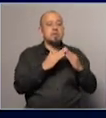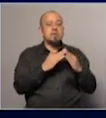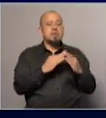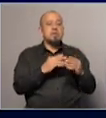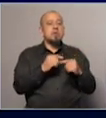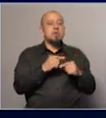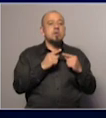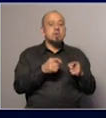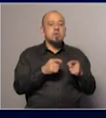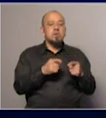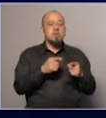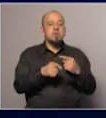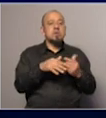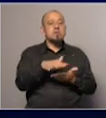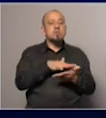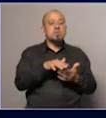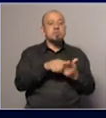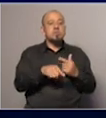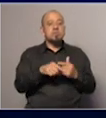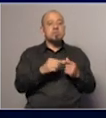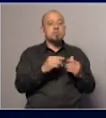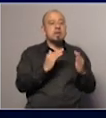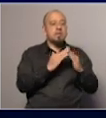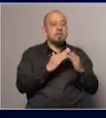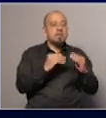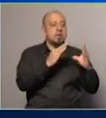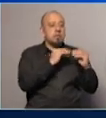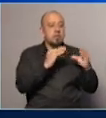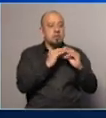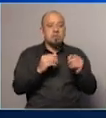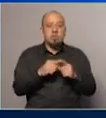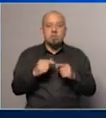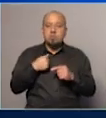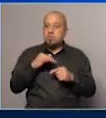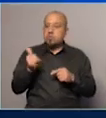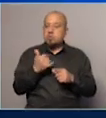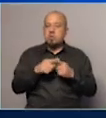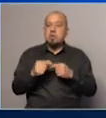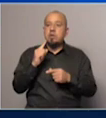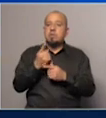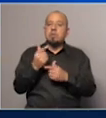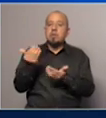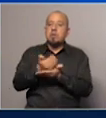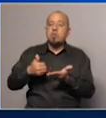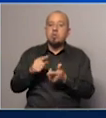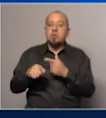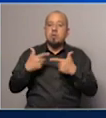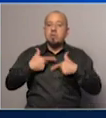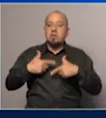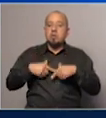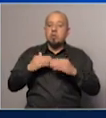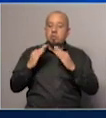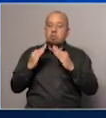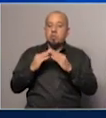eso o ese digamos estado de situación a la vivienda cooperativa a nosotros ya nos pegó el primer recorte ya nos pegó del ministerio de vivienda